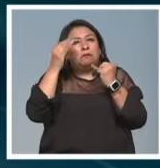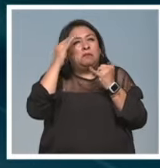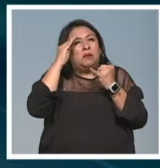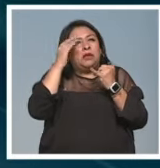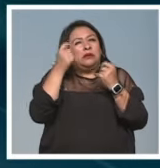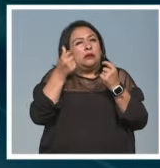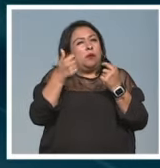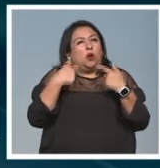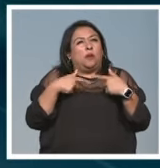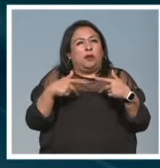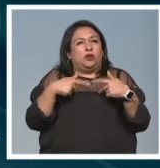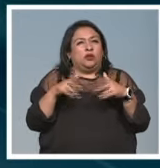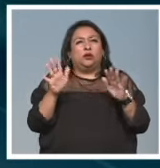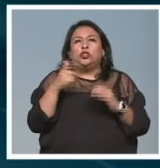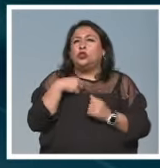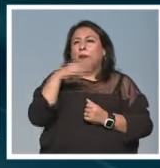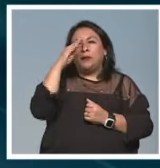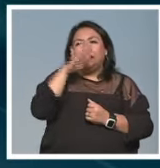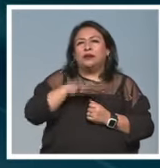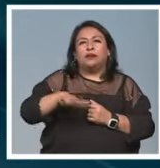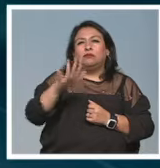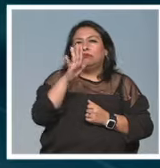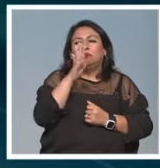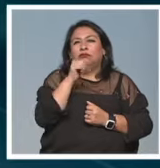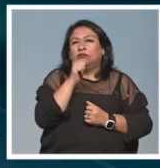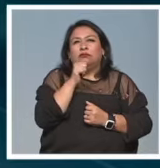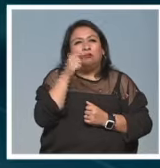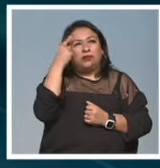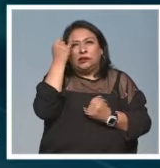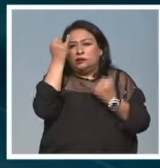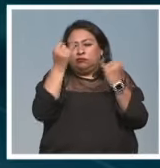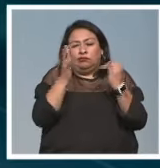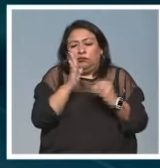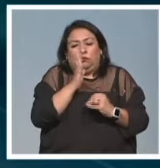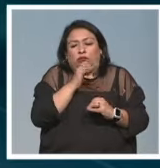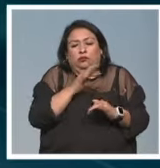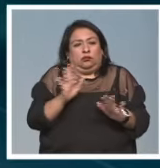el público. Creo, yo no puedo pensar en el público al crear alguna cosa.